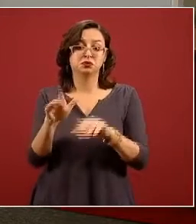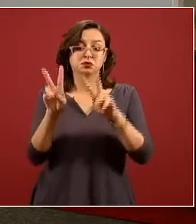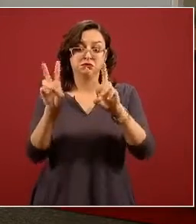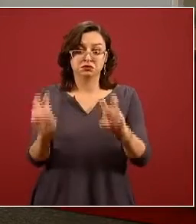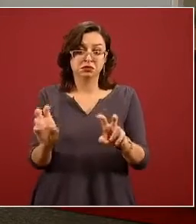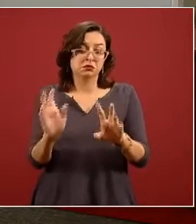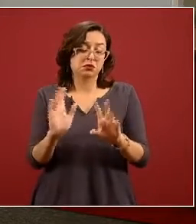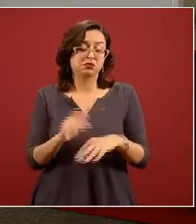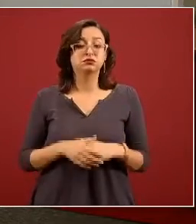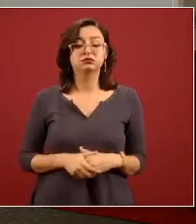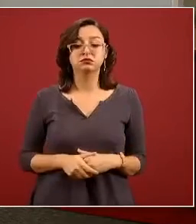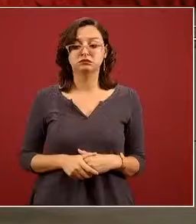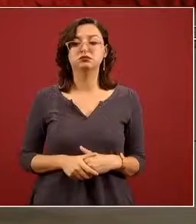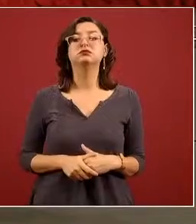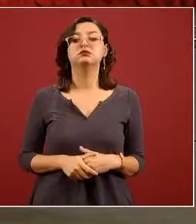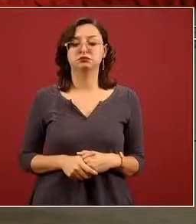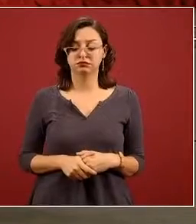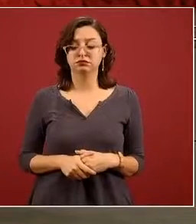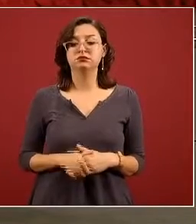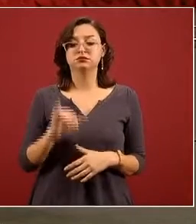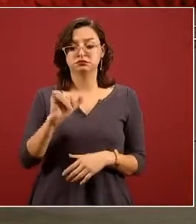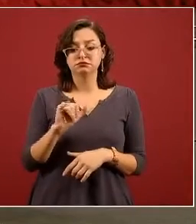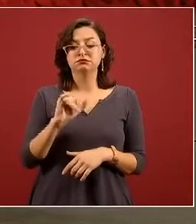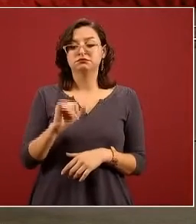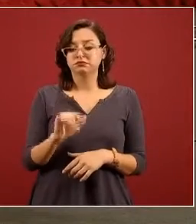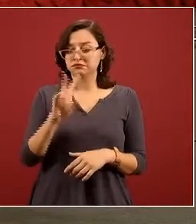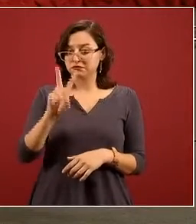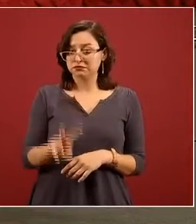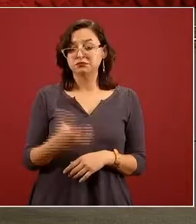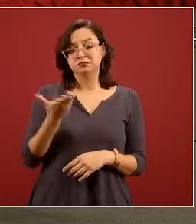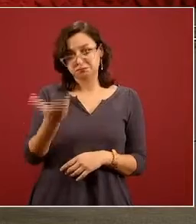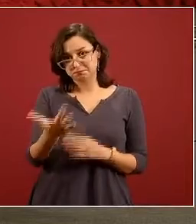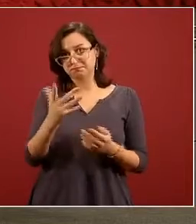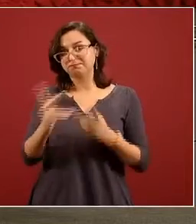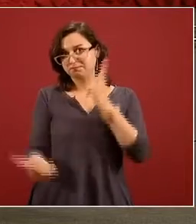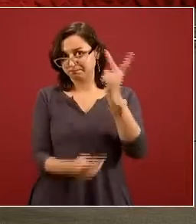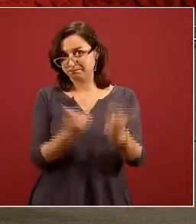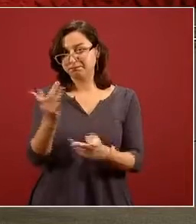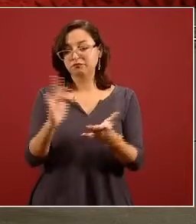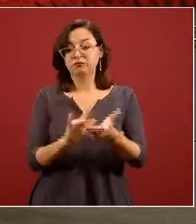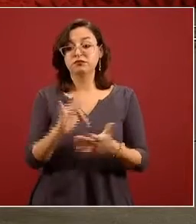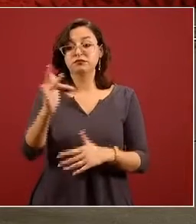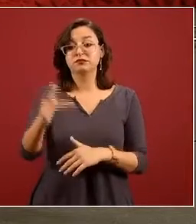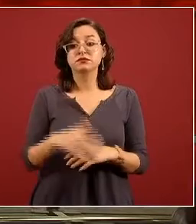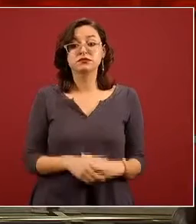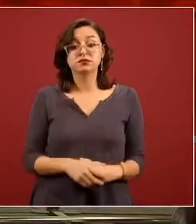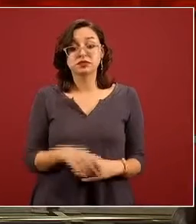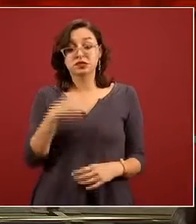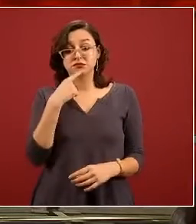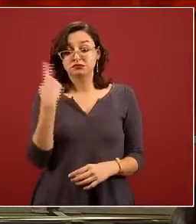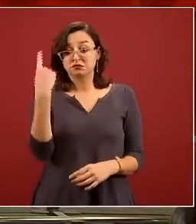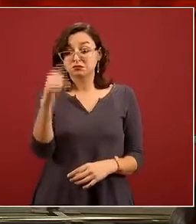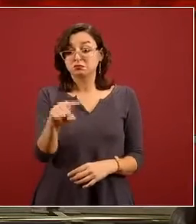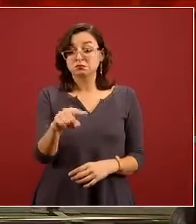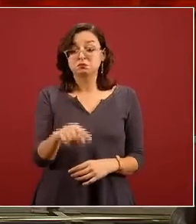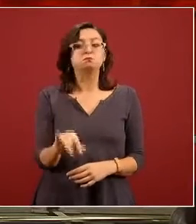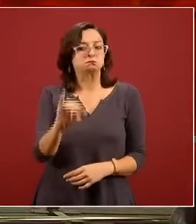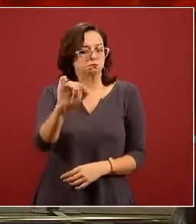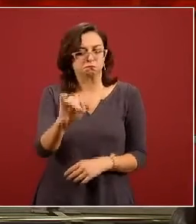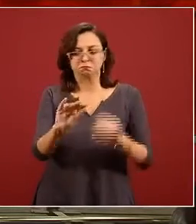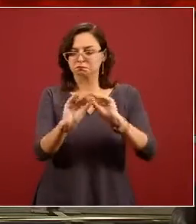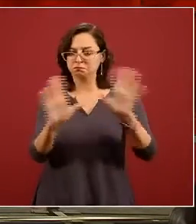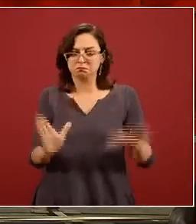que solicitan, ¿verdad? Sí, efectivamente, gracias doctora Alomía y gracias por sus preguntas. Sobre la denuncia, por supuesto, en todo momento usted y